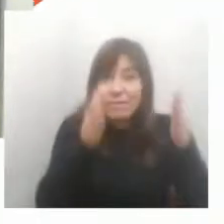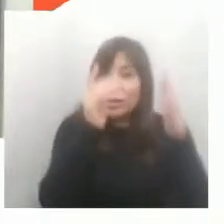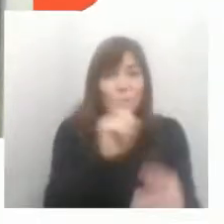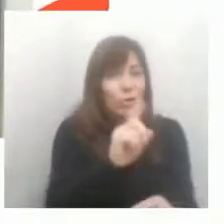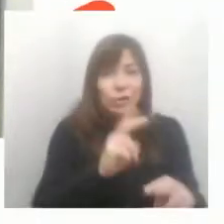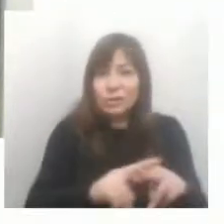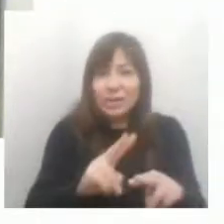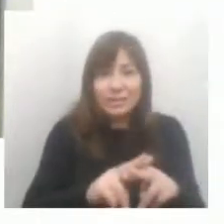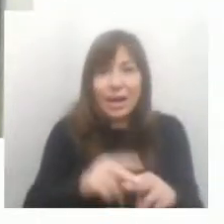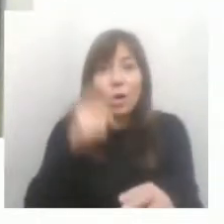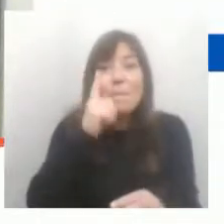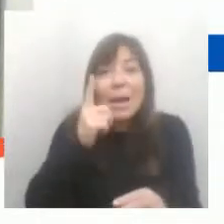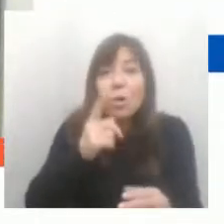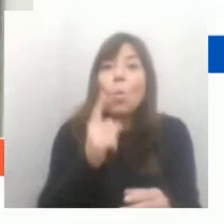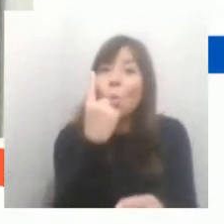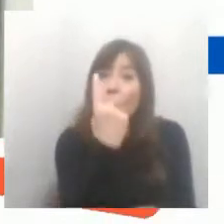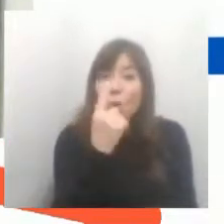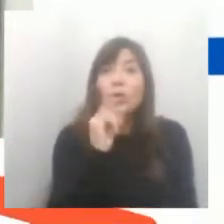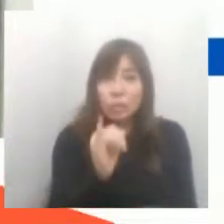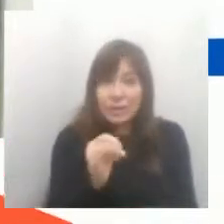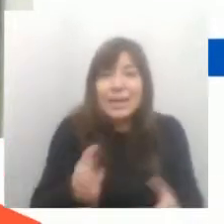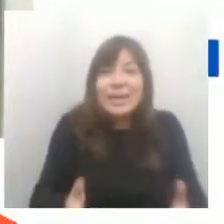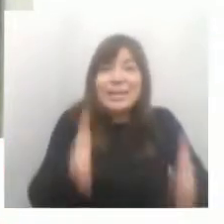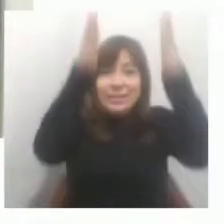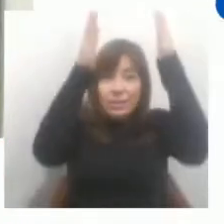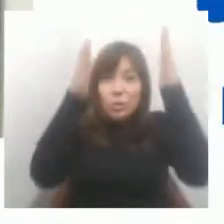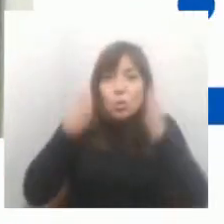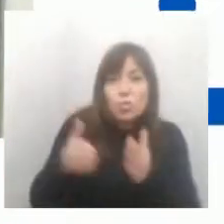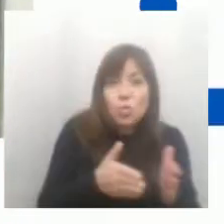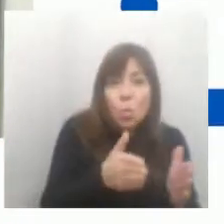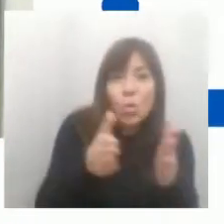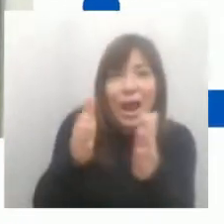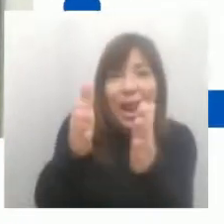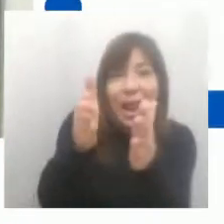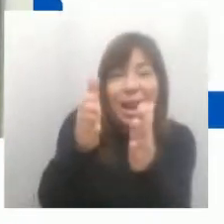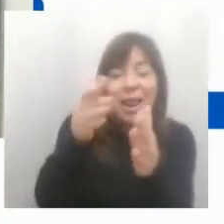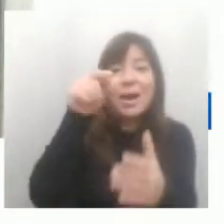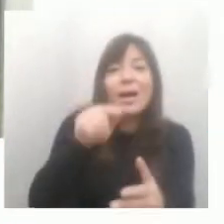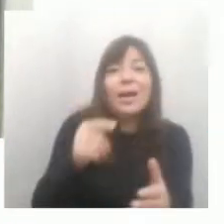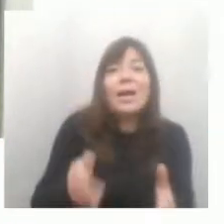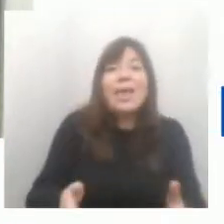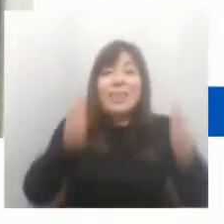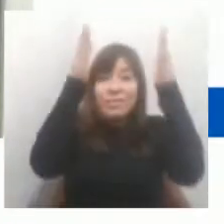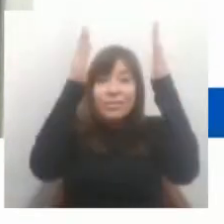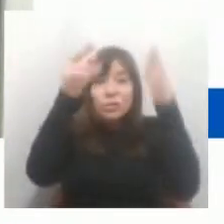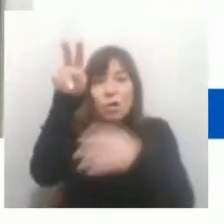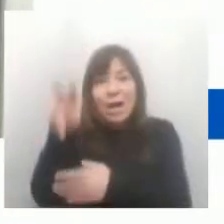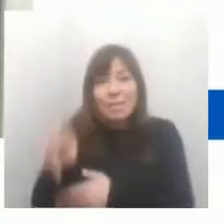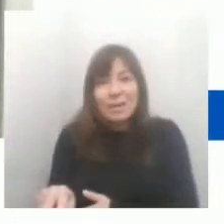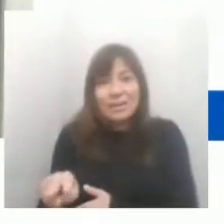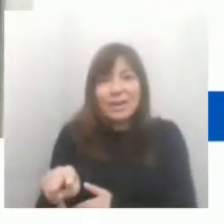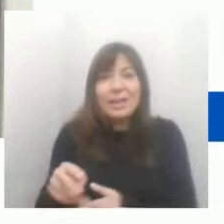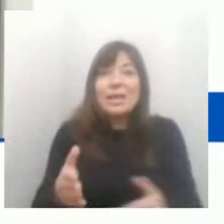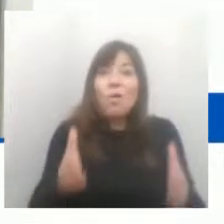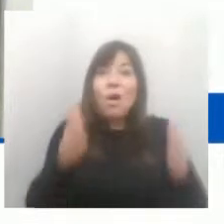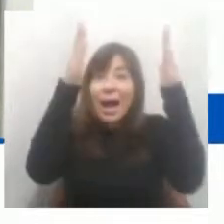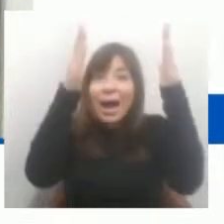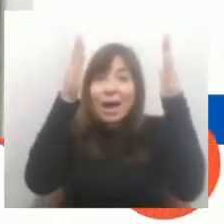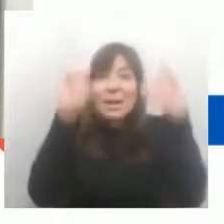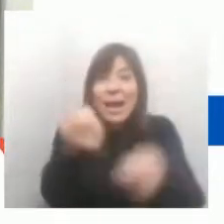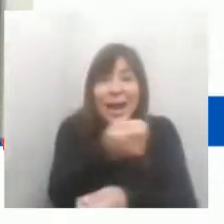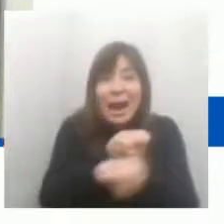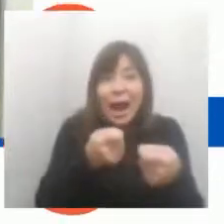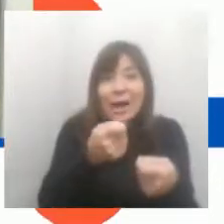del pabellón principal, el edificio del túnel, el edificio del casino, el edificio administrativo y otros edificios más pequeños que pueden ser bodegas o